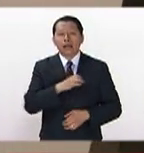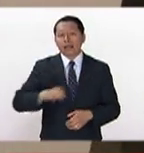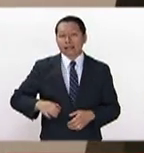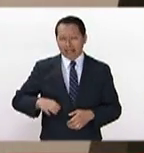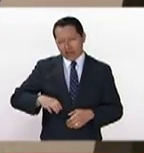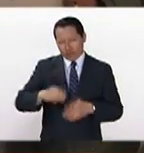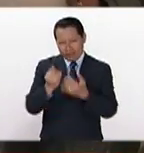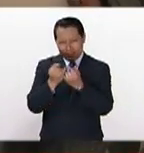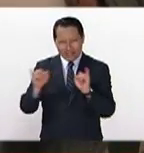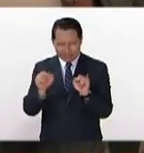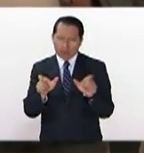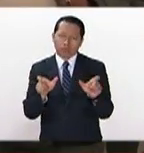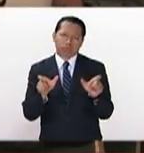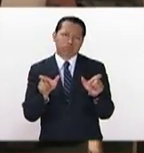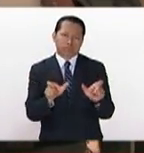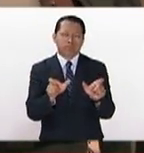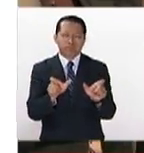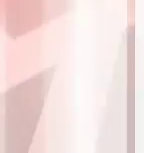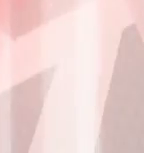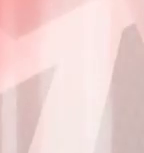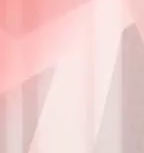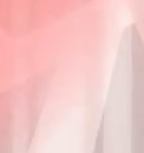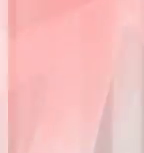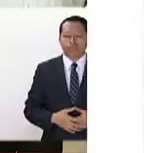a la presidencia durante las campañas.